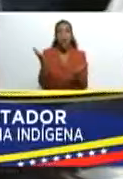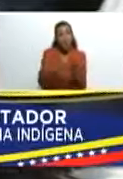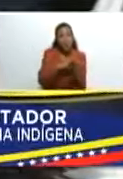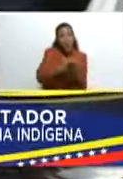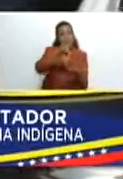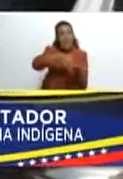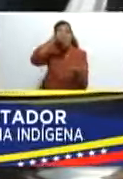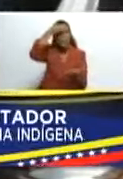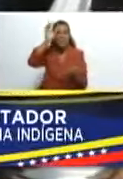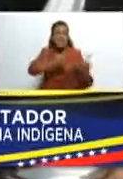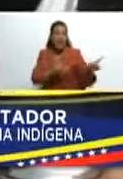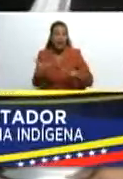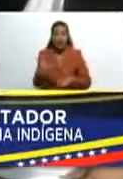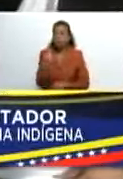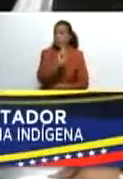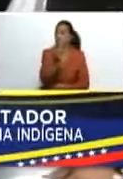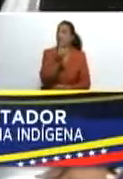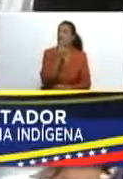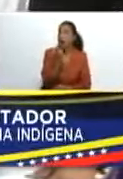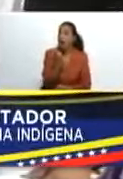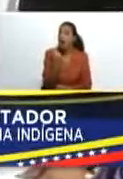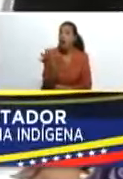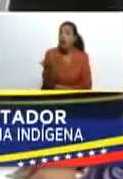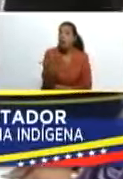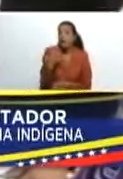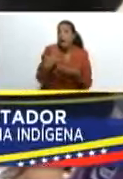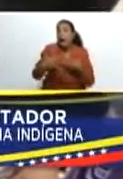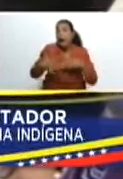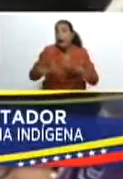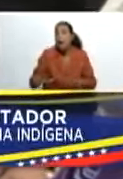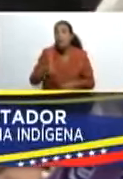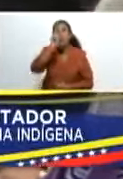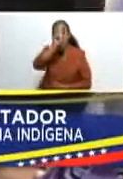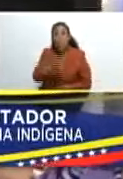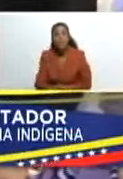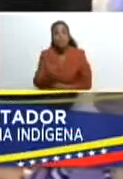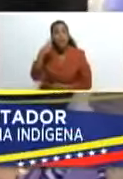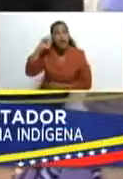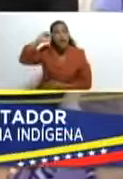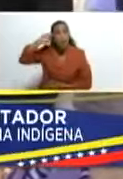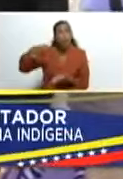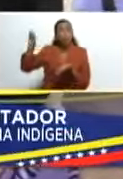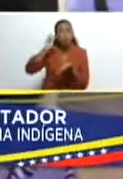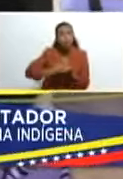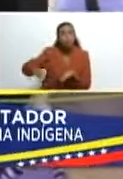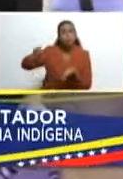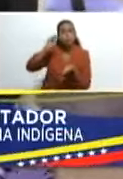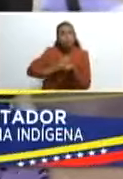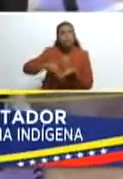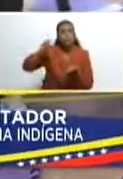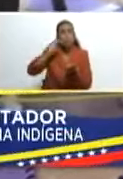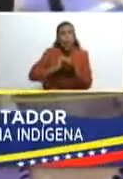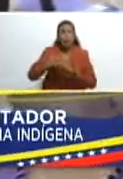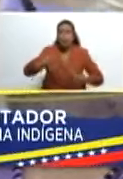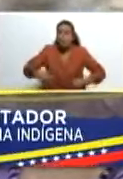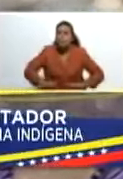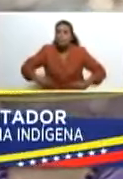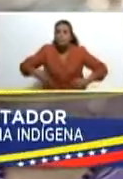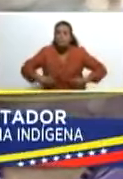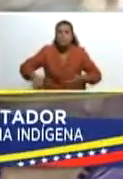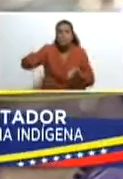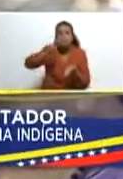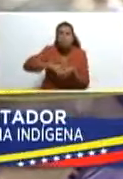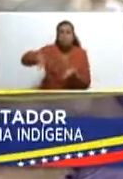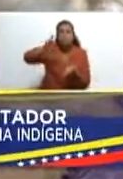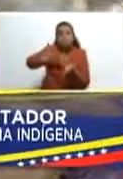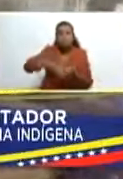No, ya el mandado está hecho, no está hecho. El mandado está por hacer todos los días. El trabajo está por hacer todos los días. Y todos los